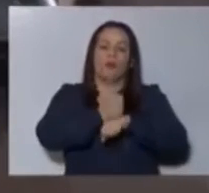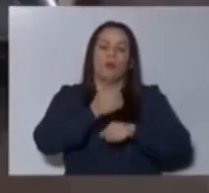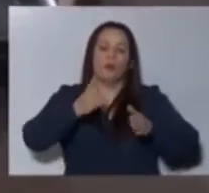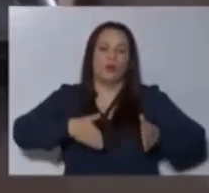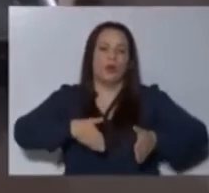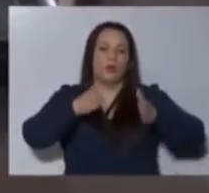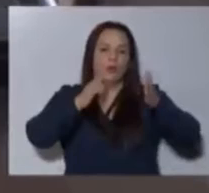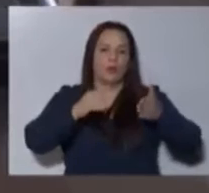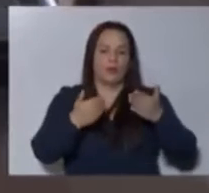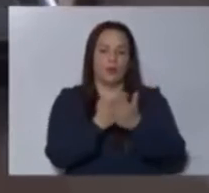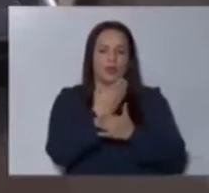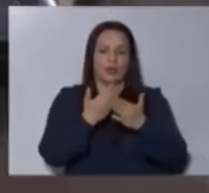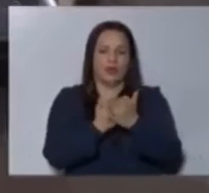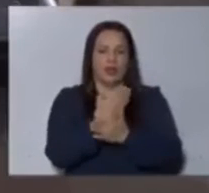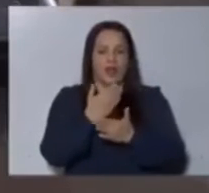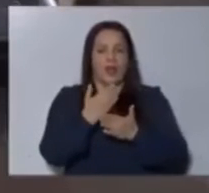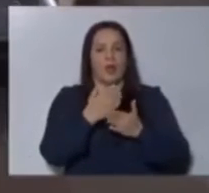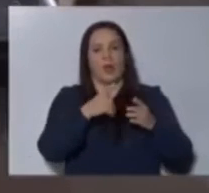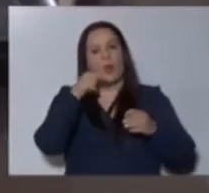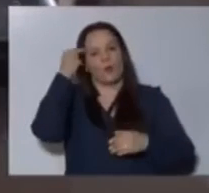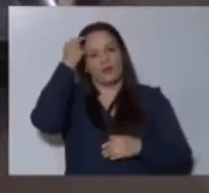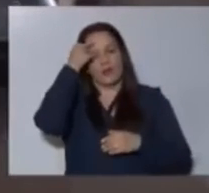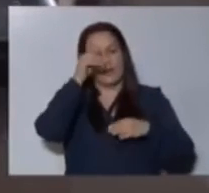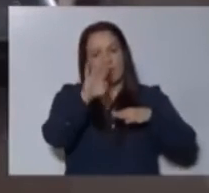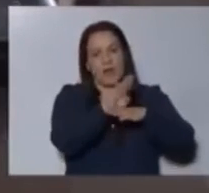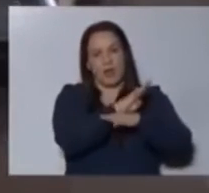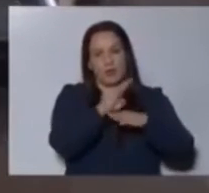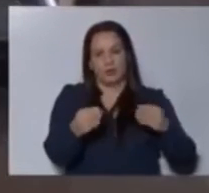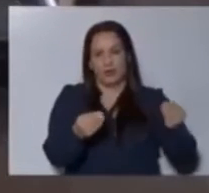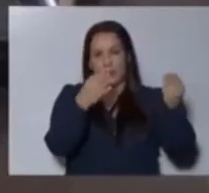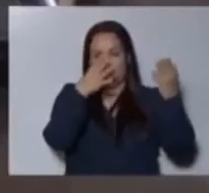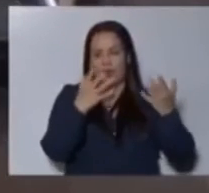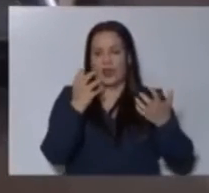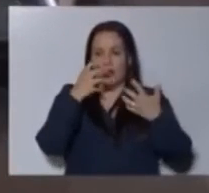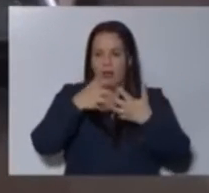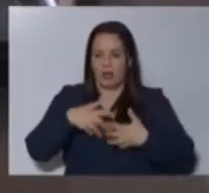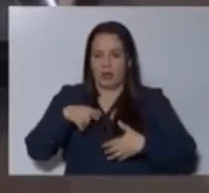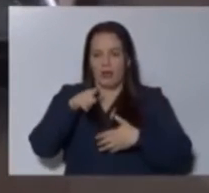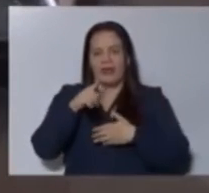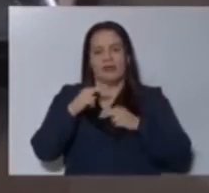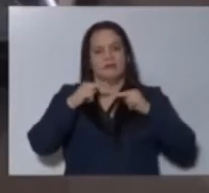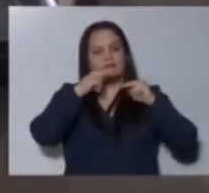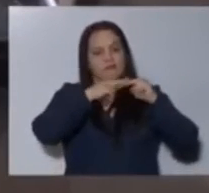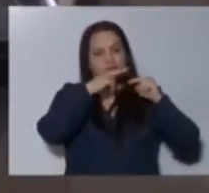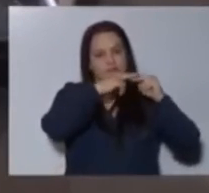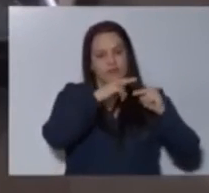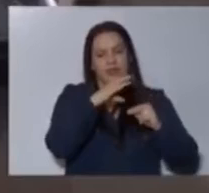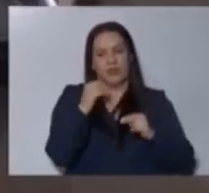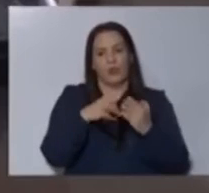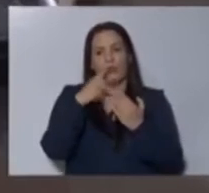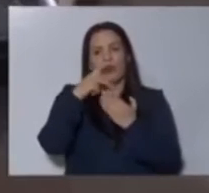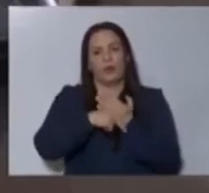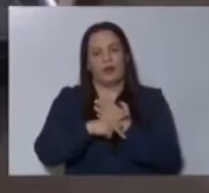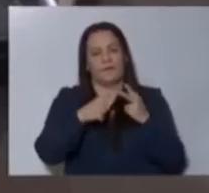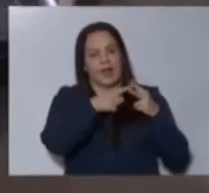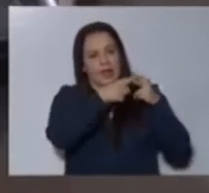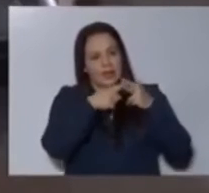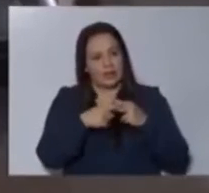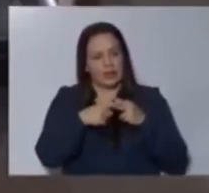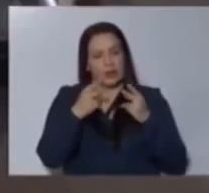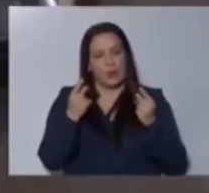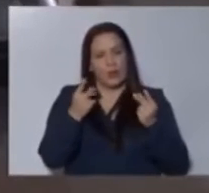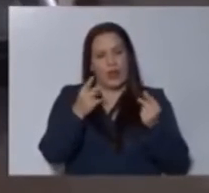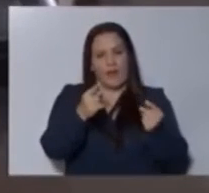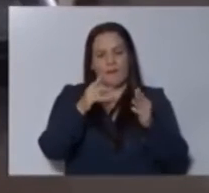cuanto a modernizar la gobernanza de los bancos públicos, la readecuación de las cargas para fiscales y un programa de crédito rápido,